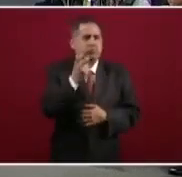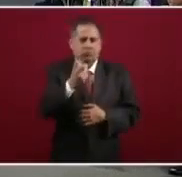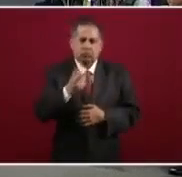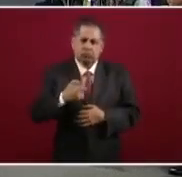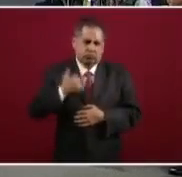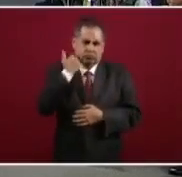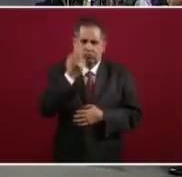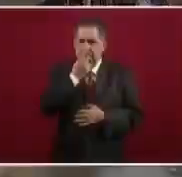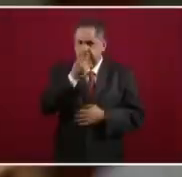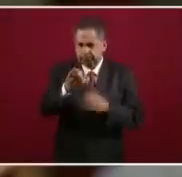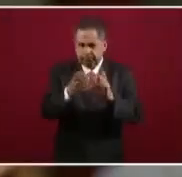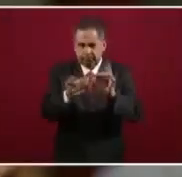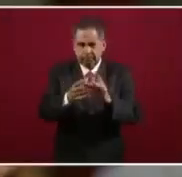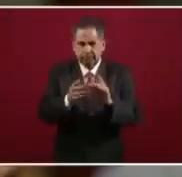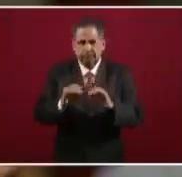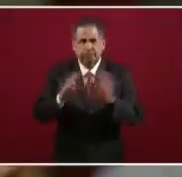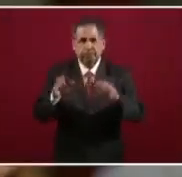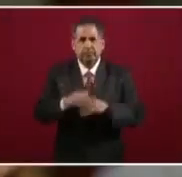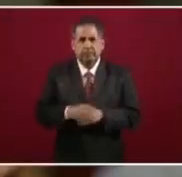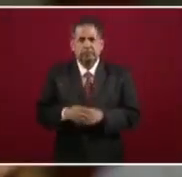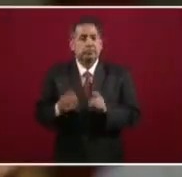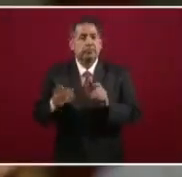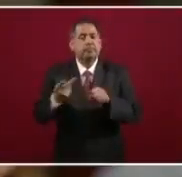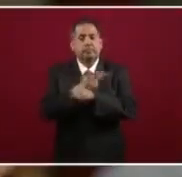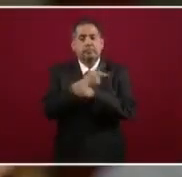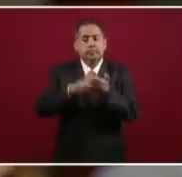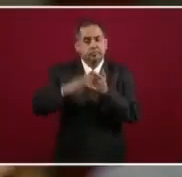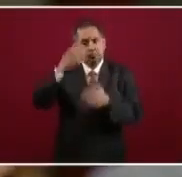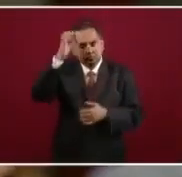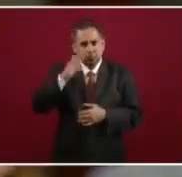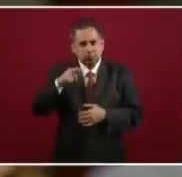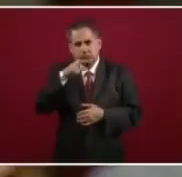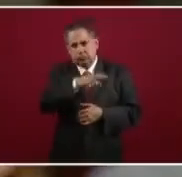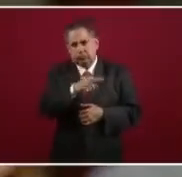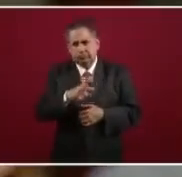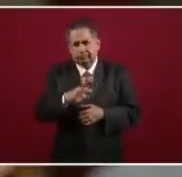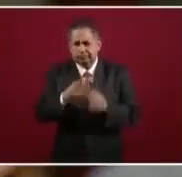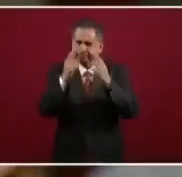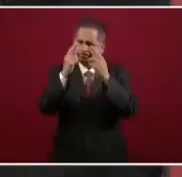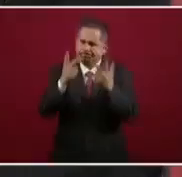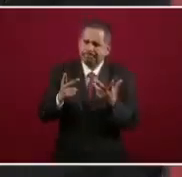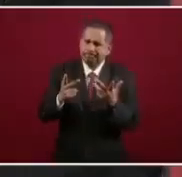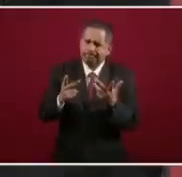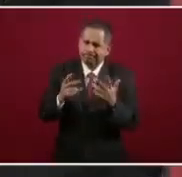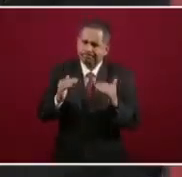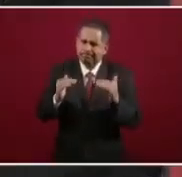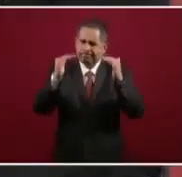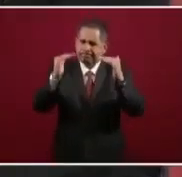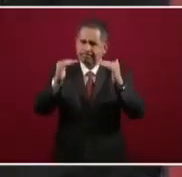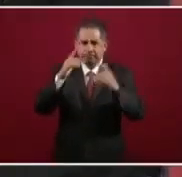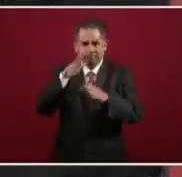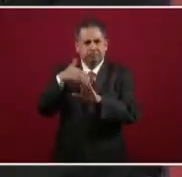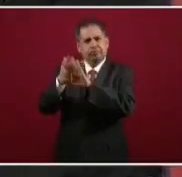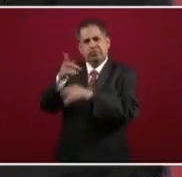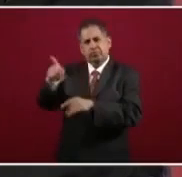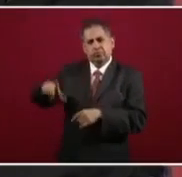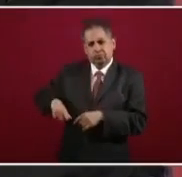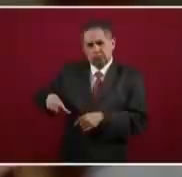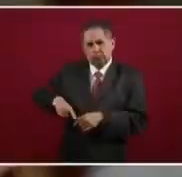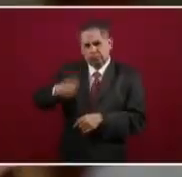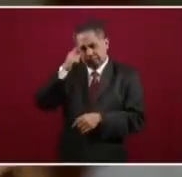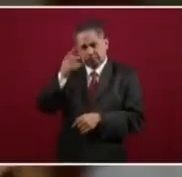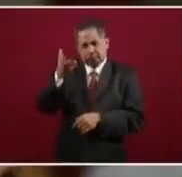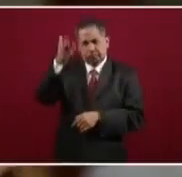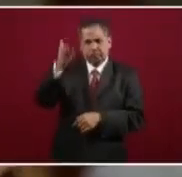que lo que pasó en culiacán es un golpe moral quizá no a su gobierno pero sí a la